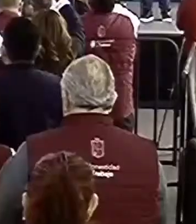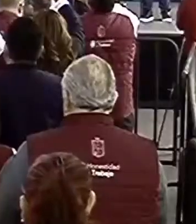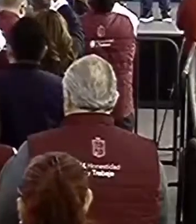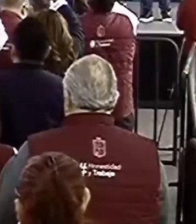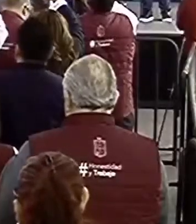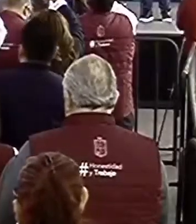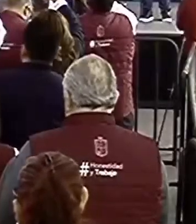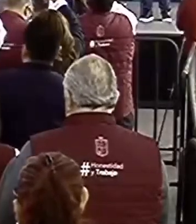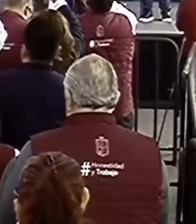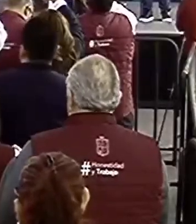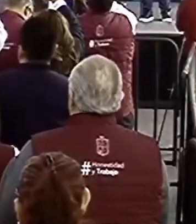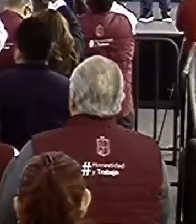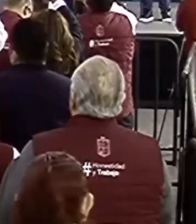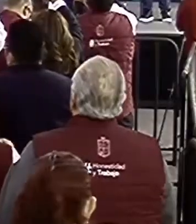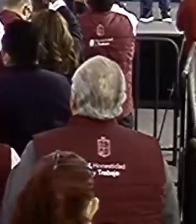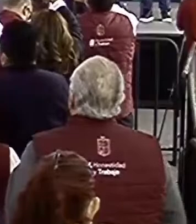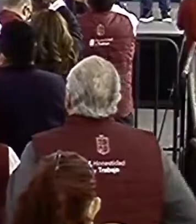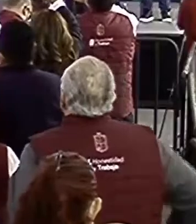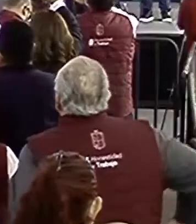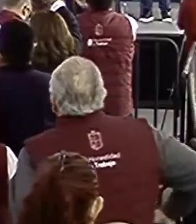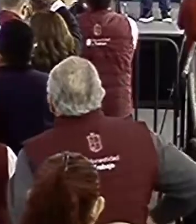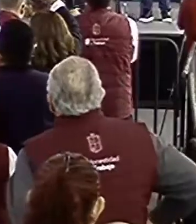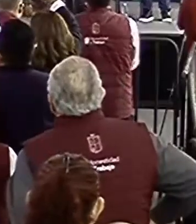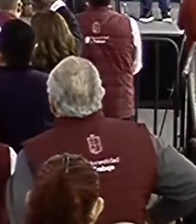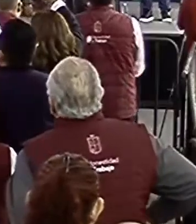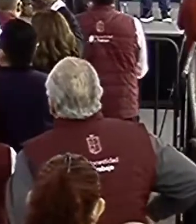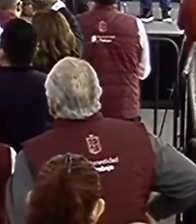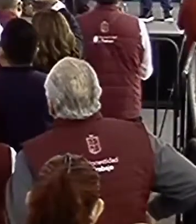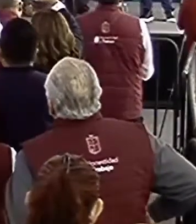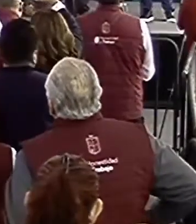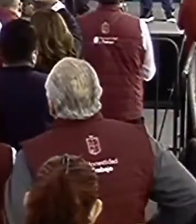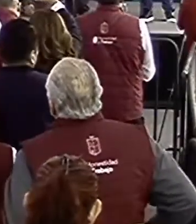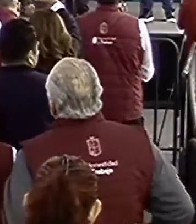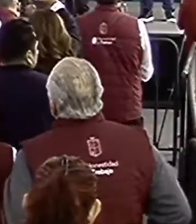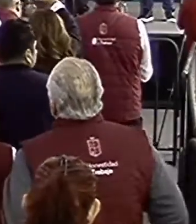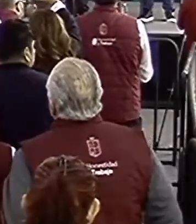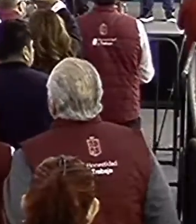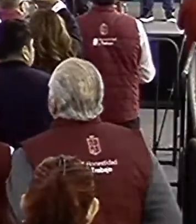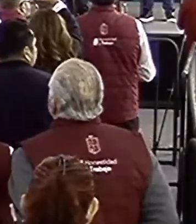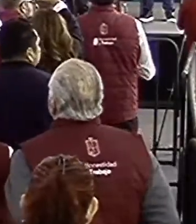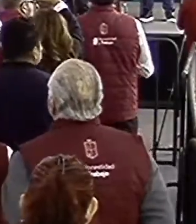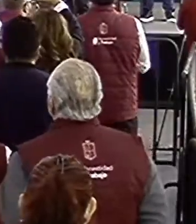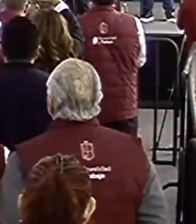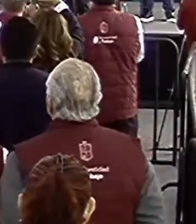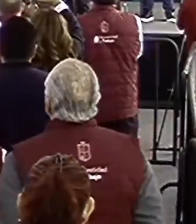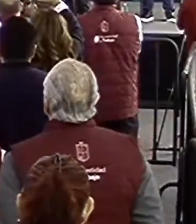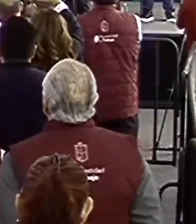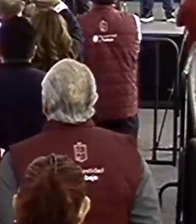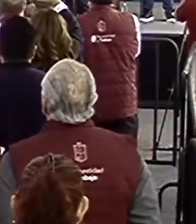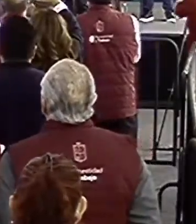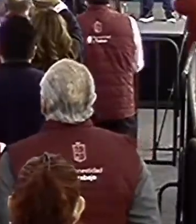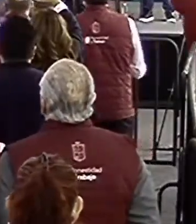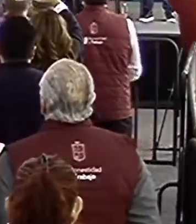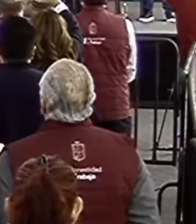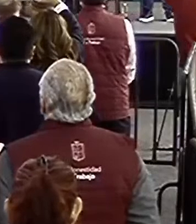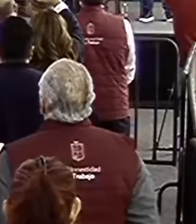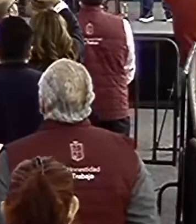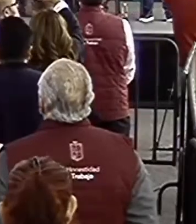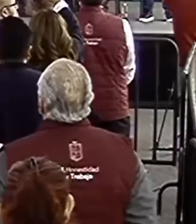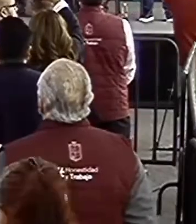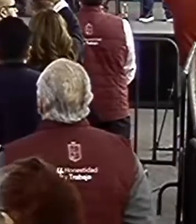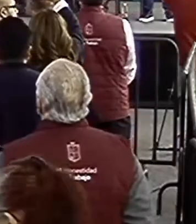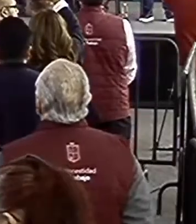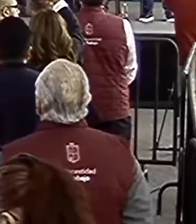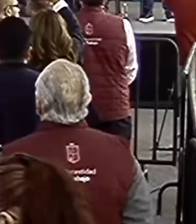Asimismo, damos la bienvenida a los representantes de los medios de comunicación y a quienes nos siguen a través de las redes